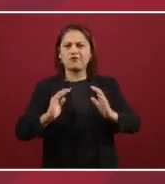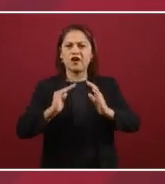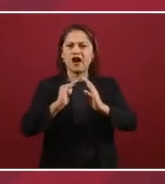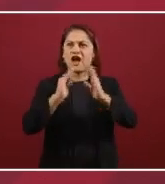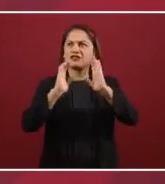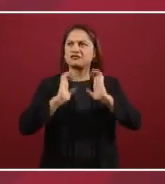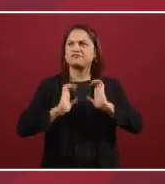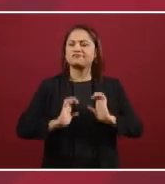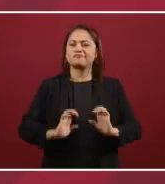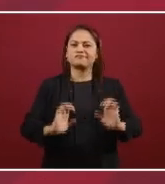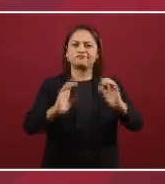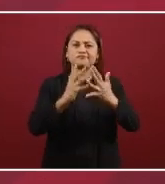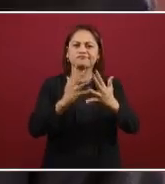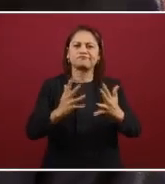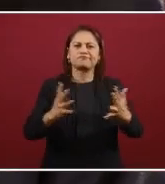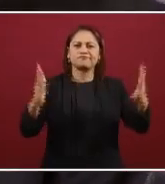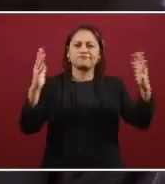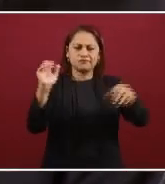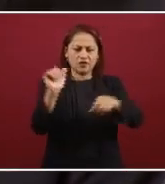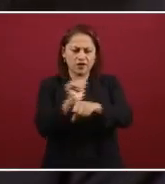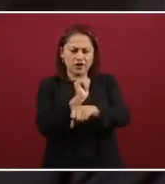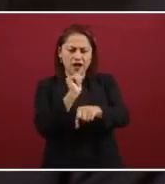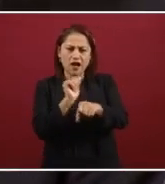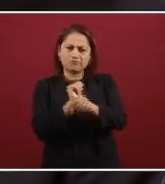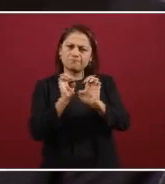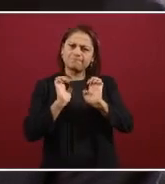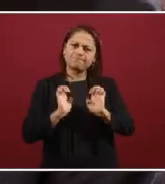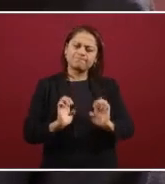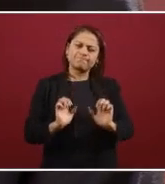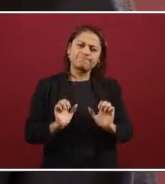residencias, carros de lujo,